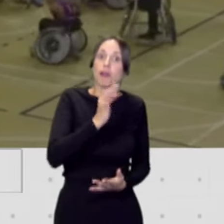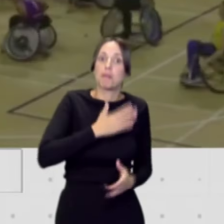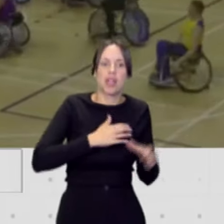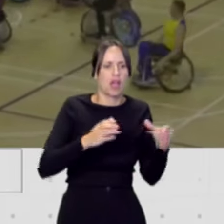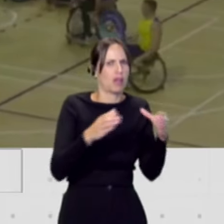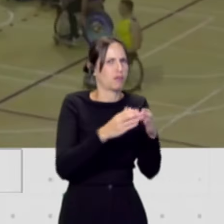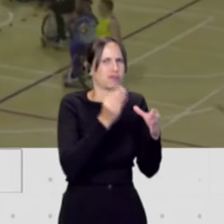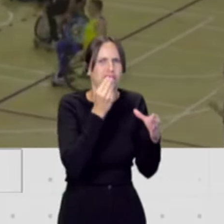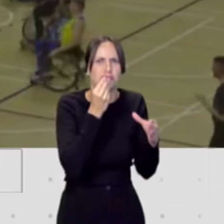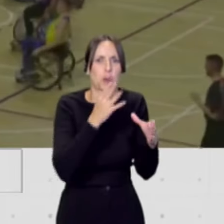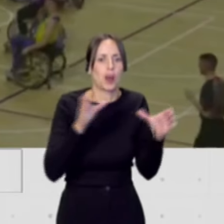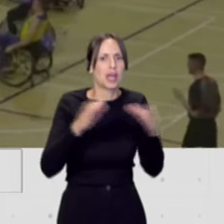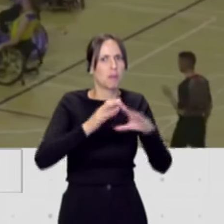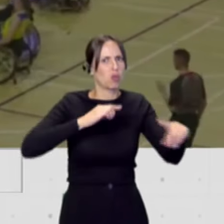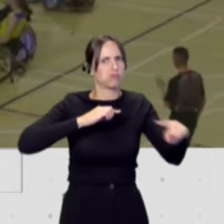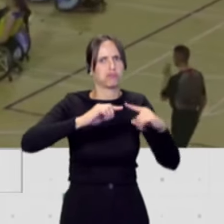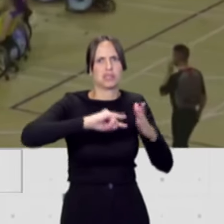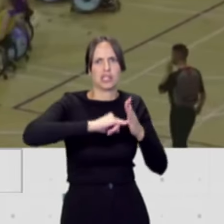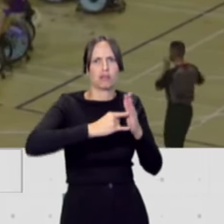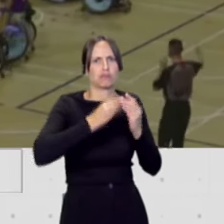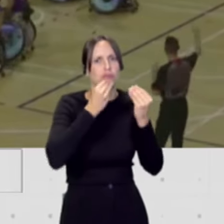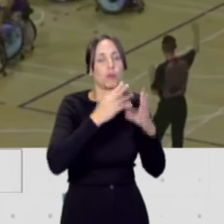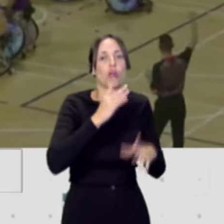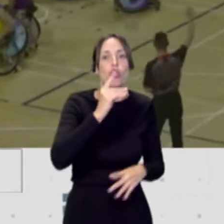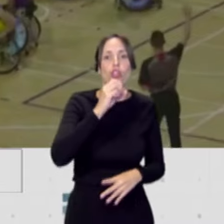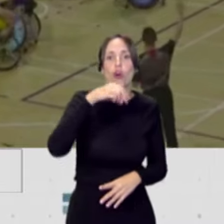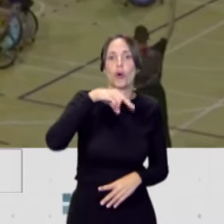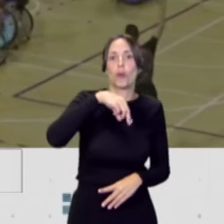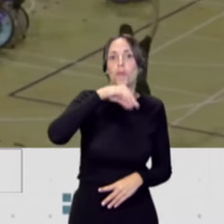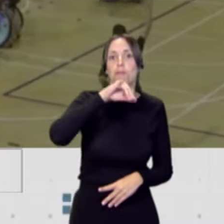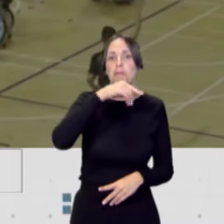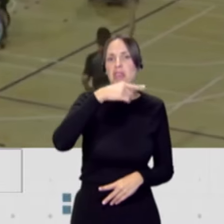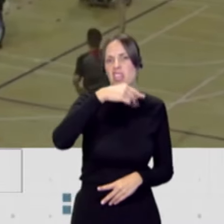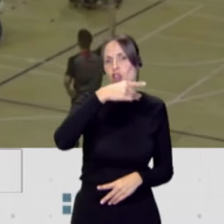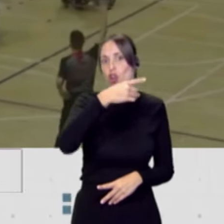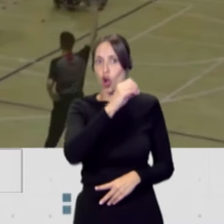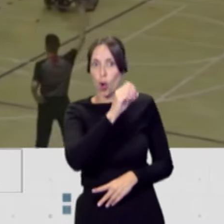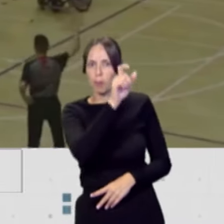equipo técnico muy bueno con Domingo Gil, con un profesional en este tema